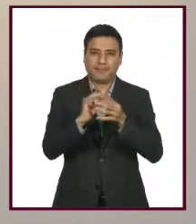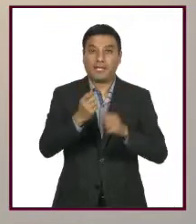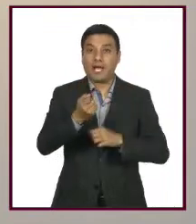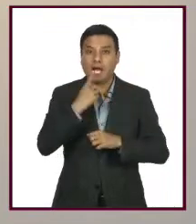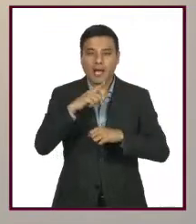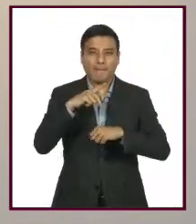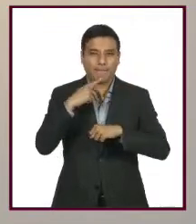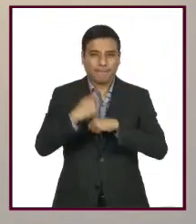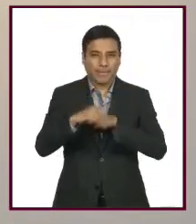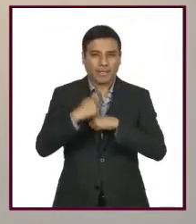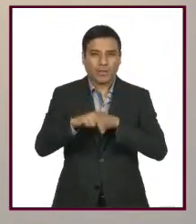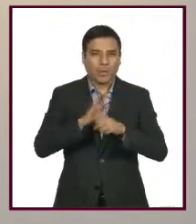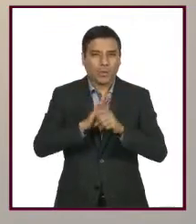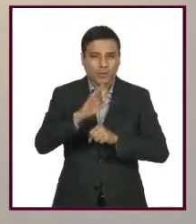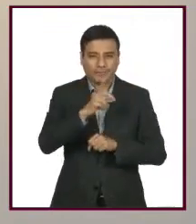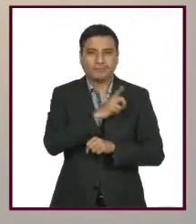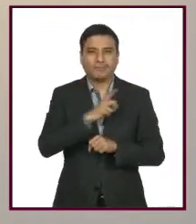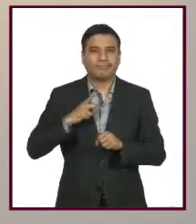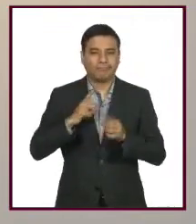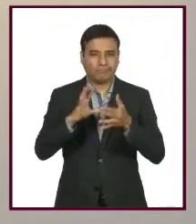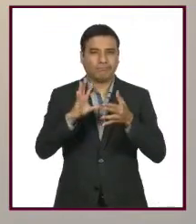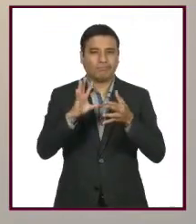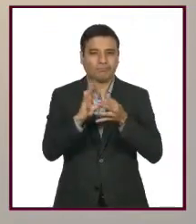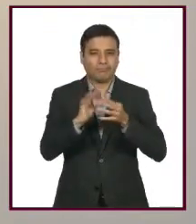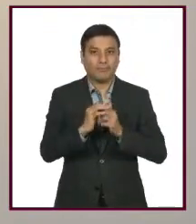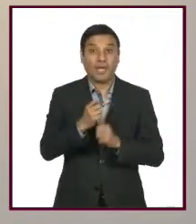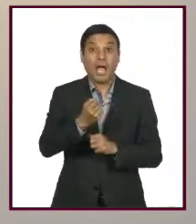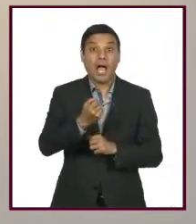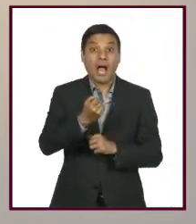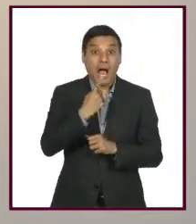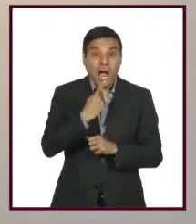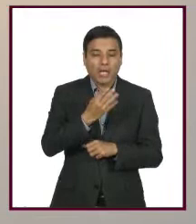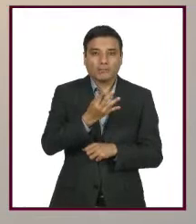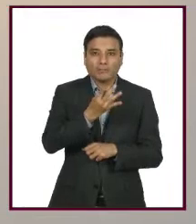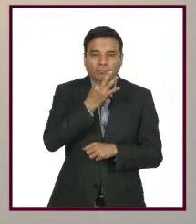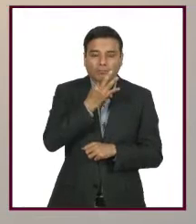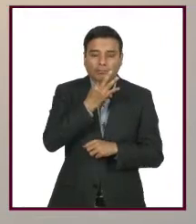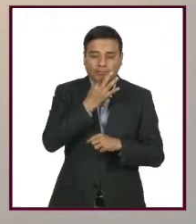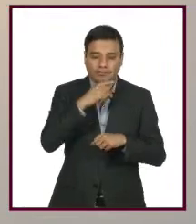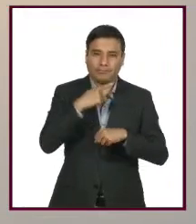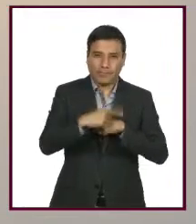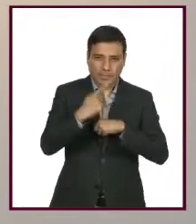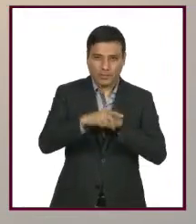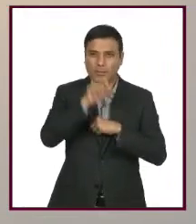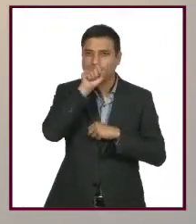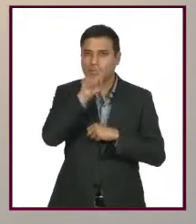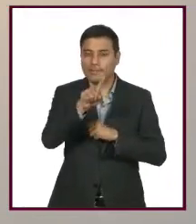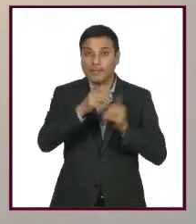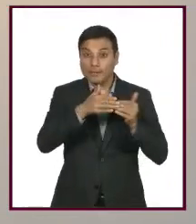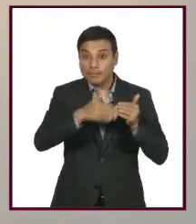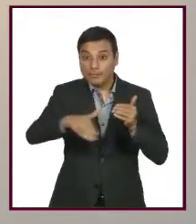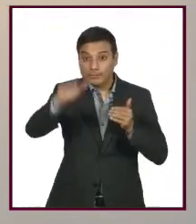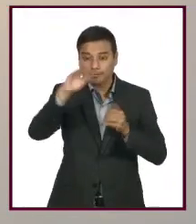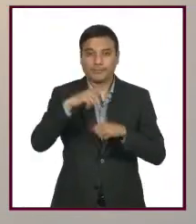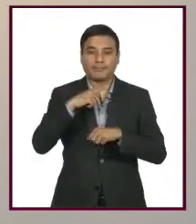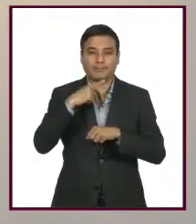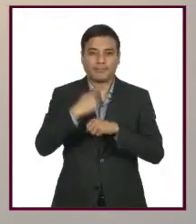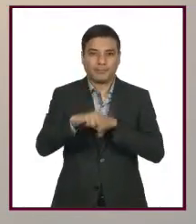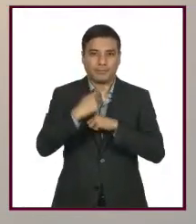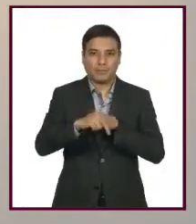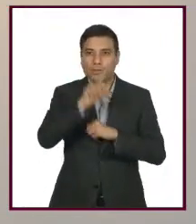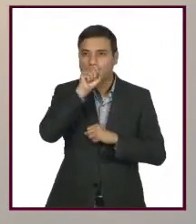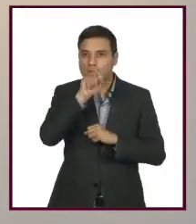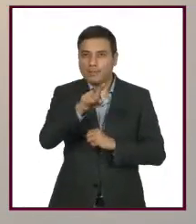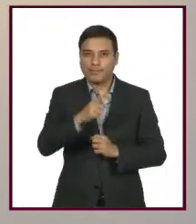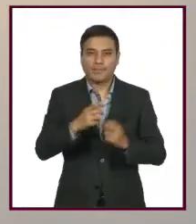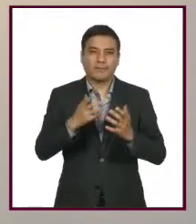¿no? A nivel inmediato y prolongado también, evitando el estigma y